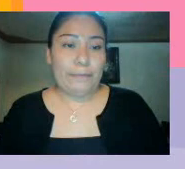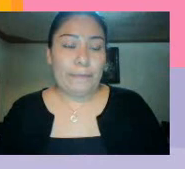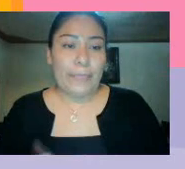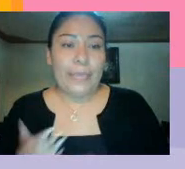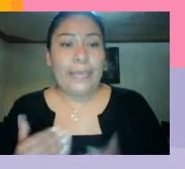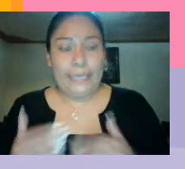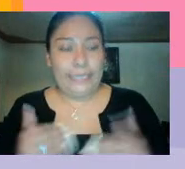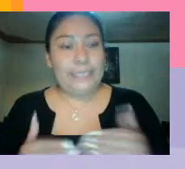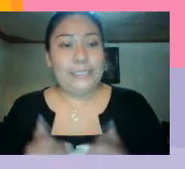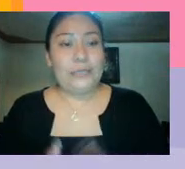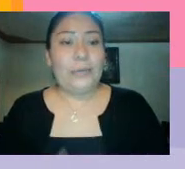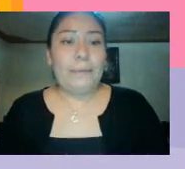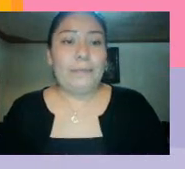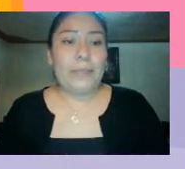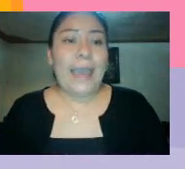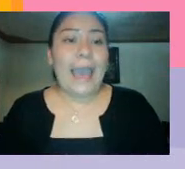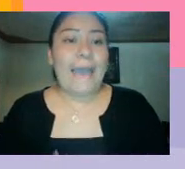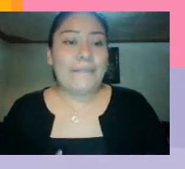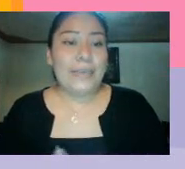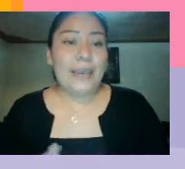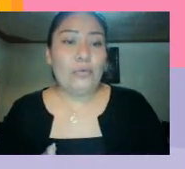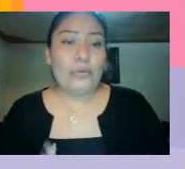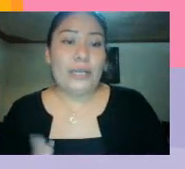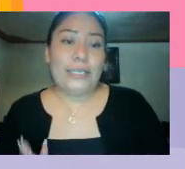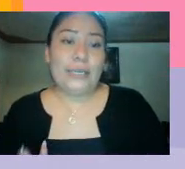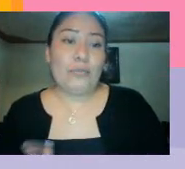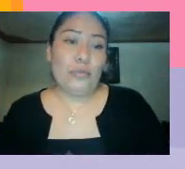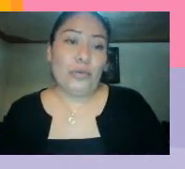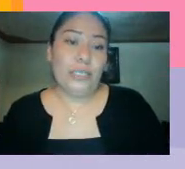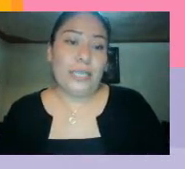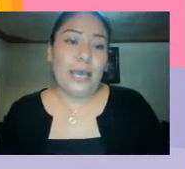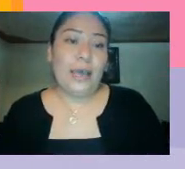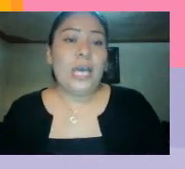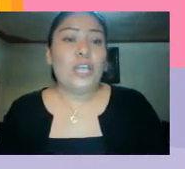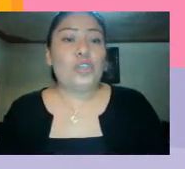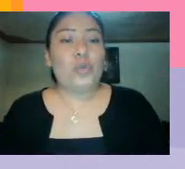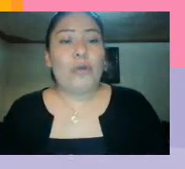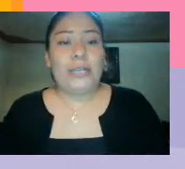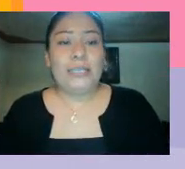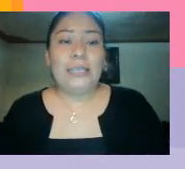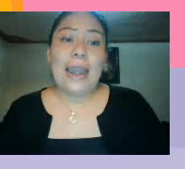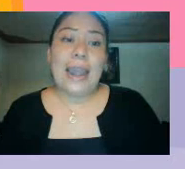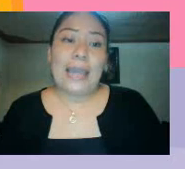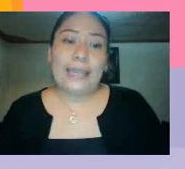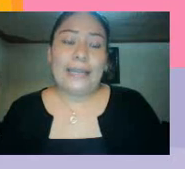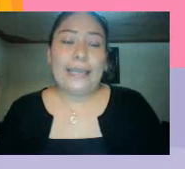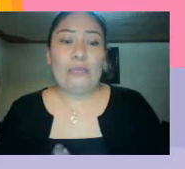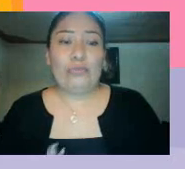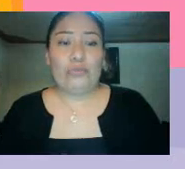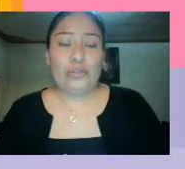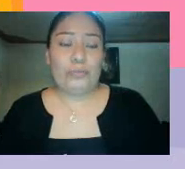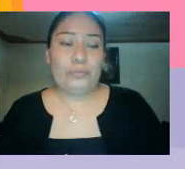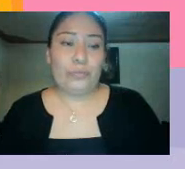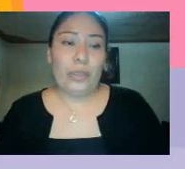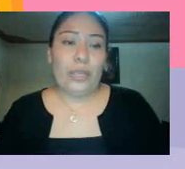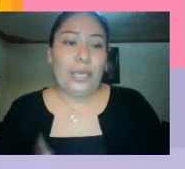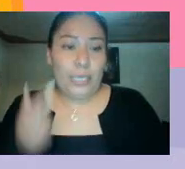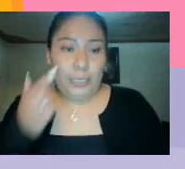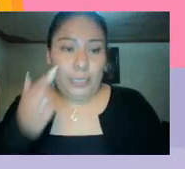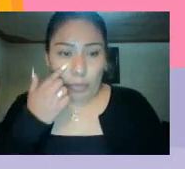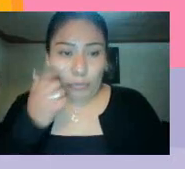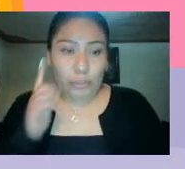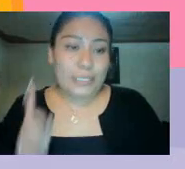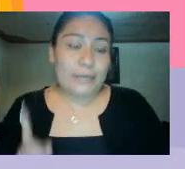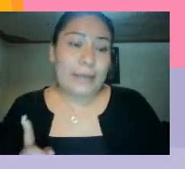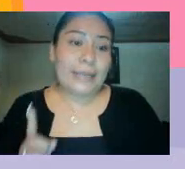mayúscula. Inciso B. Había una niña muy bonita. Su abuelita la quería mucho.